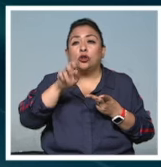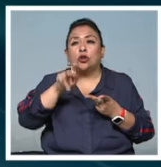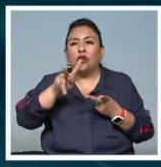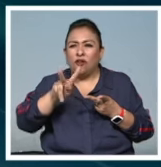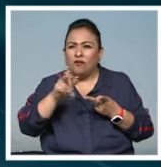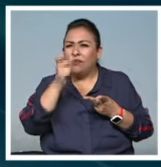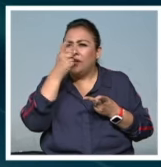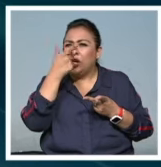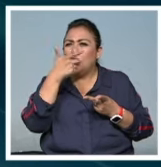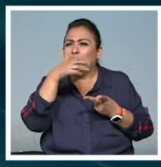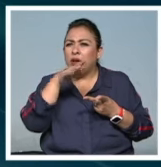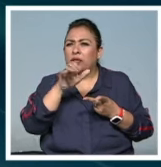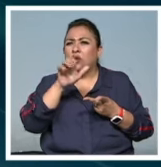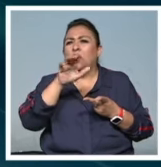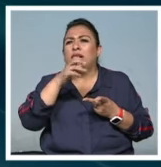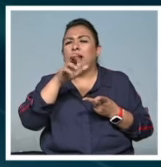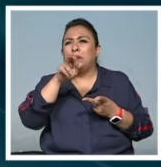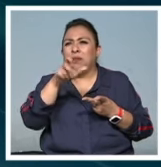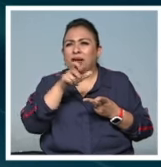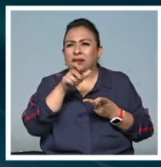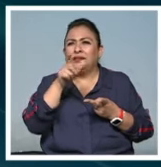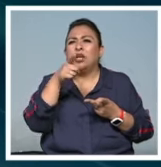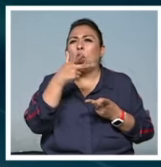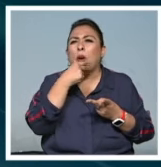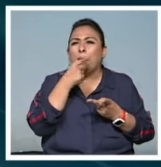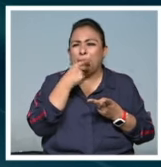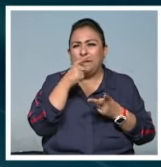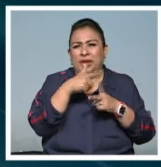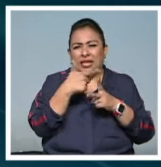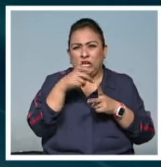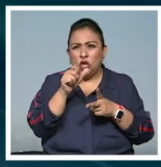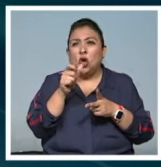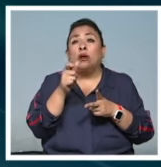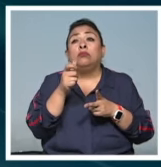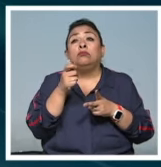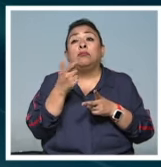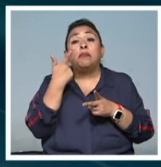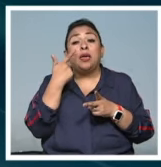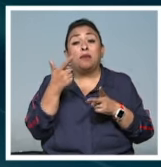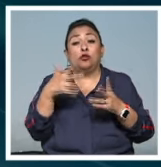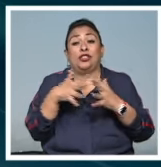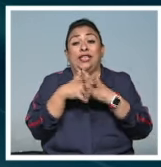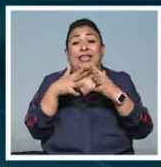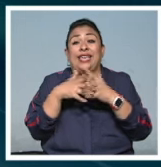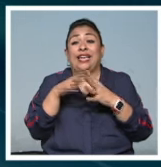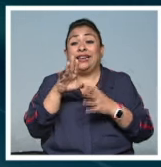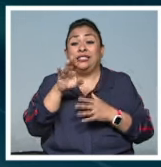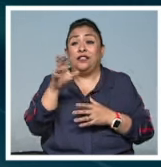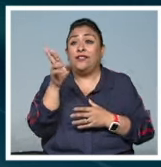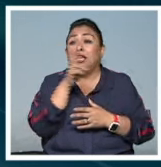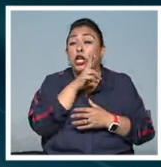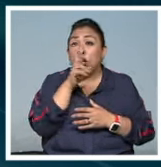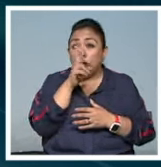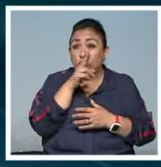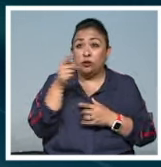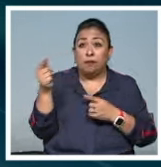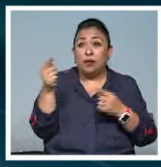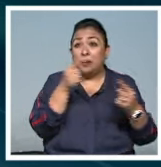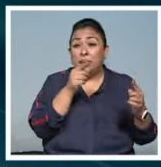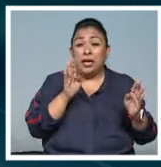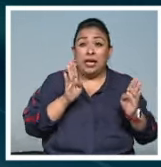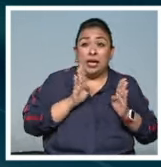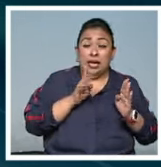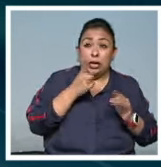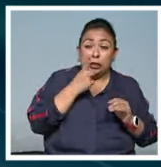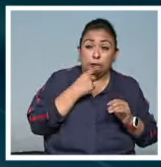En esta novela gráfica, el afamado guionista e ilustrador retrata un episodio de la Guerra Civil Rusa en la que se enfrentan el